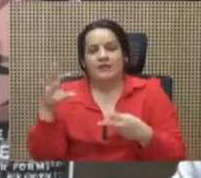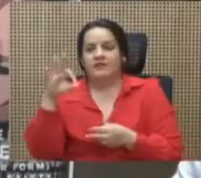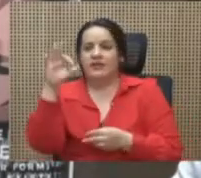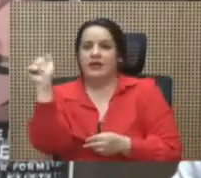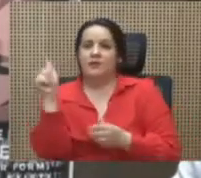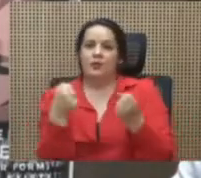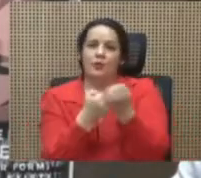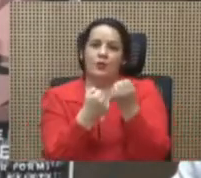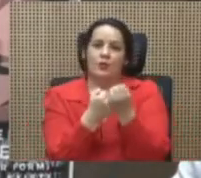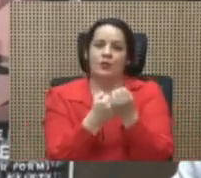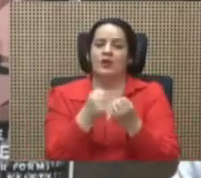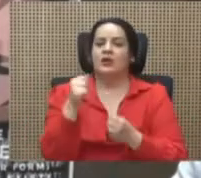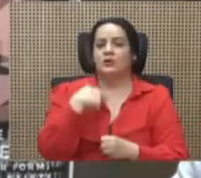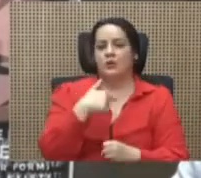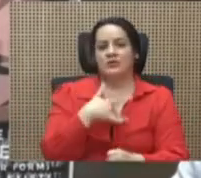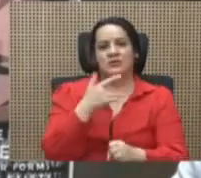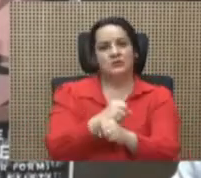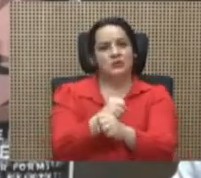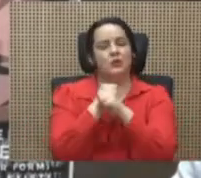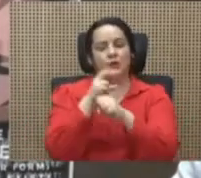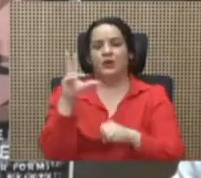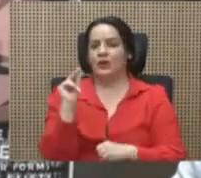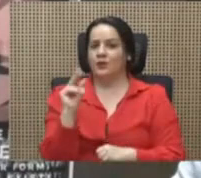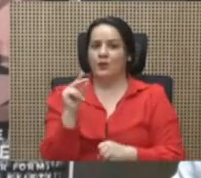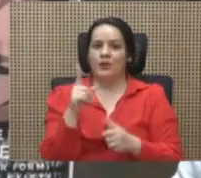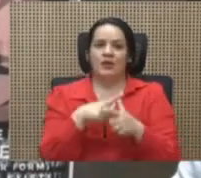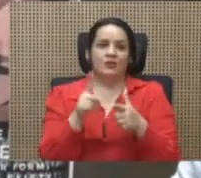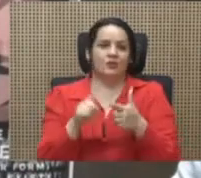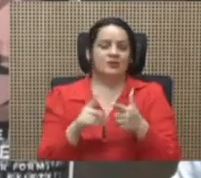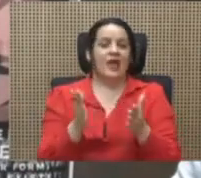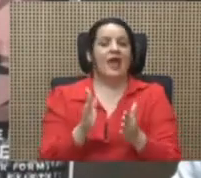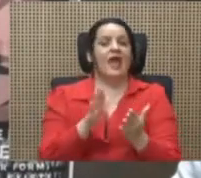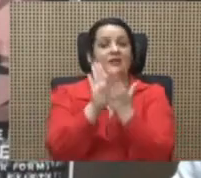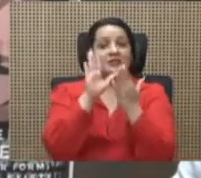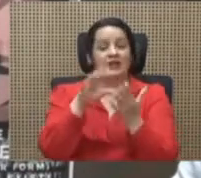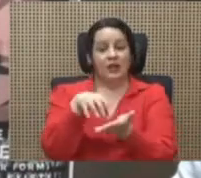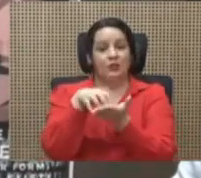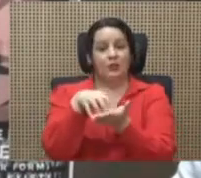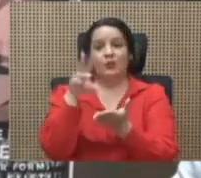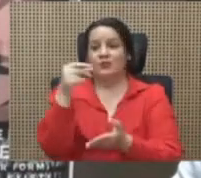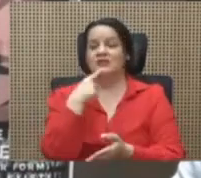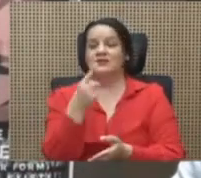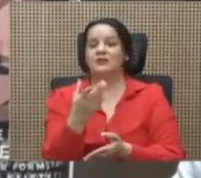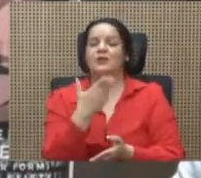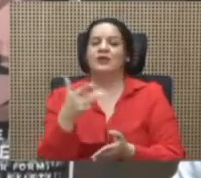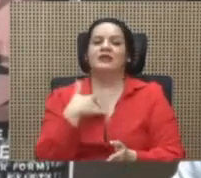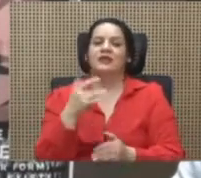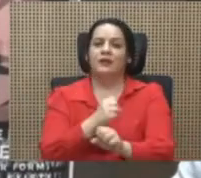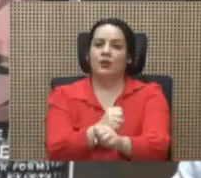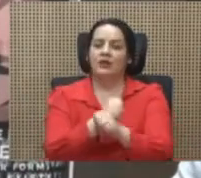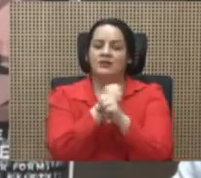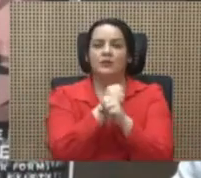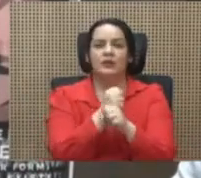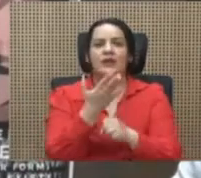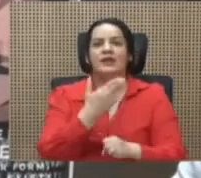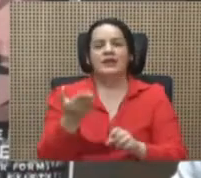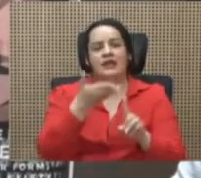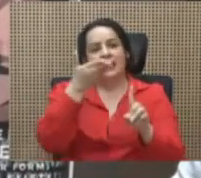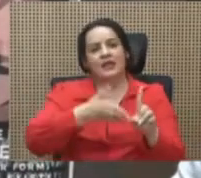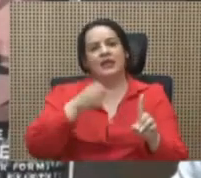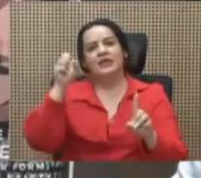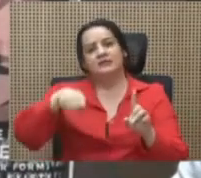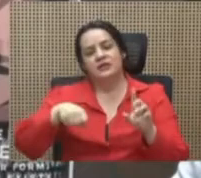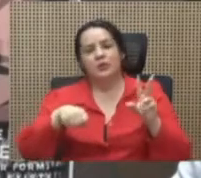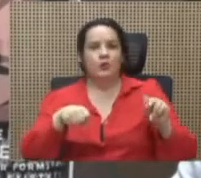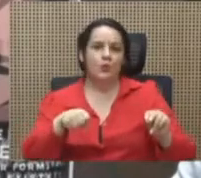estoy seguro que no de manera que nosotros ante la duda porque tampoco estoy diciendo que tenemos la certeza de que ella es o no